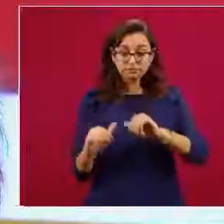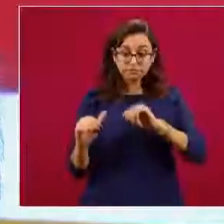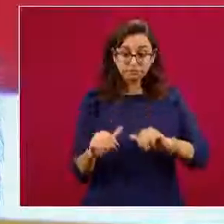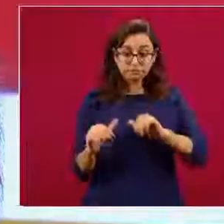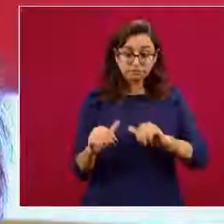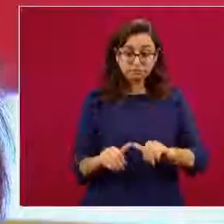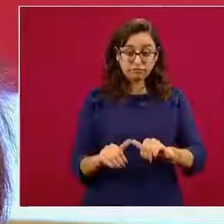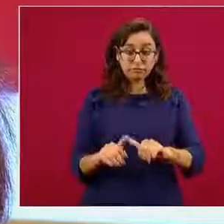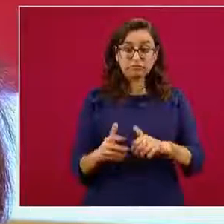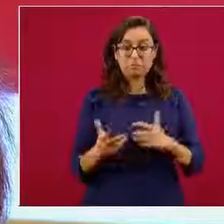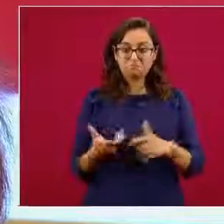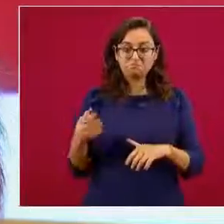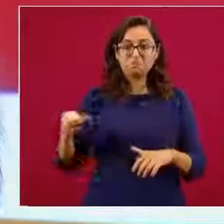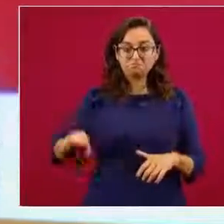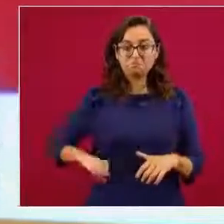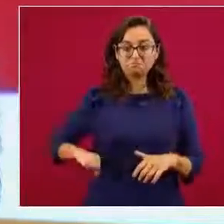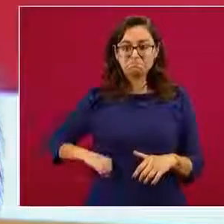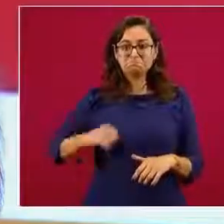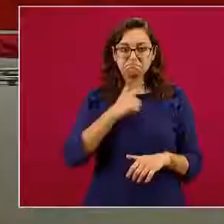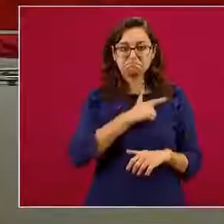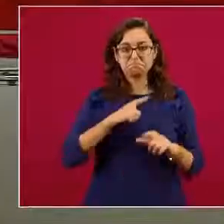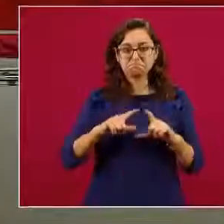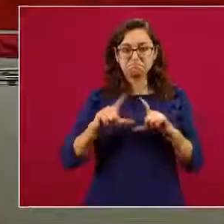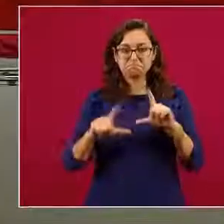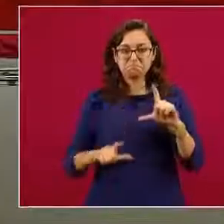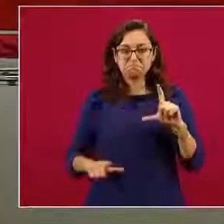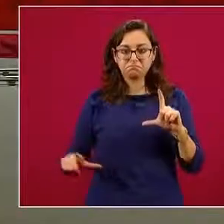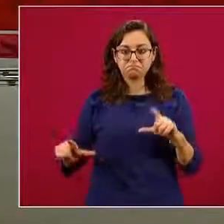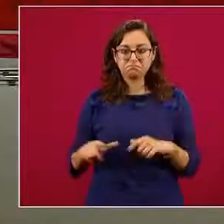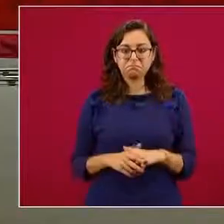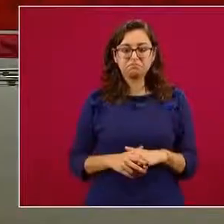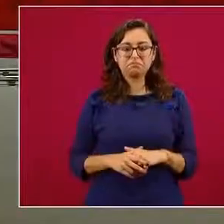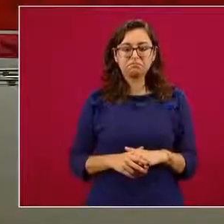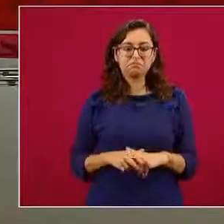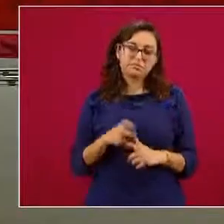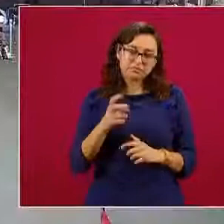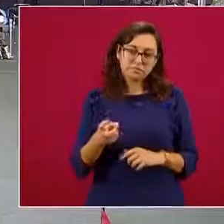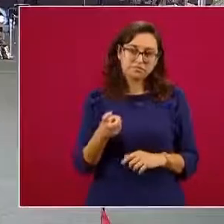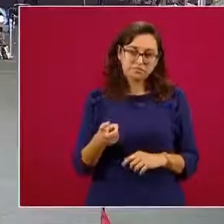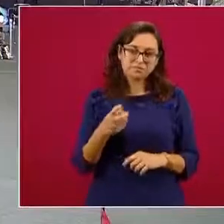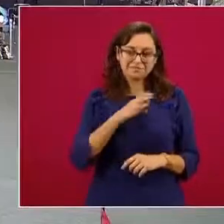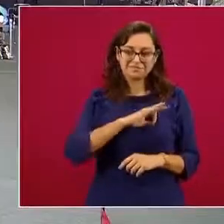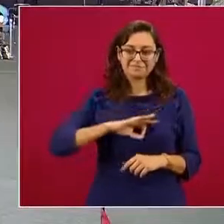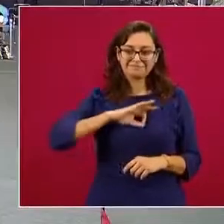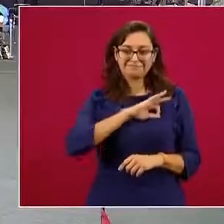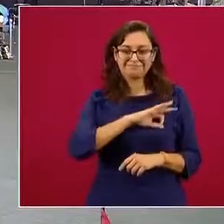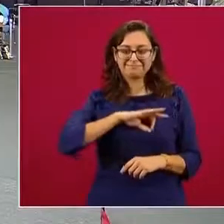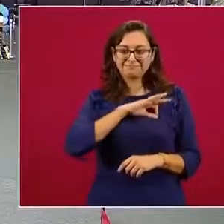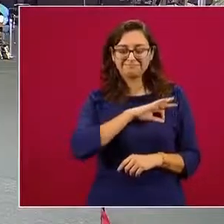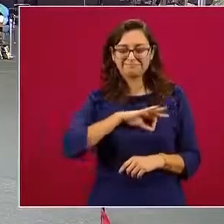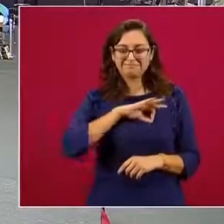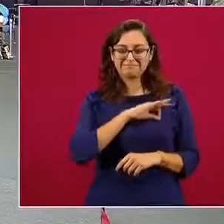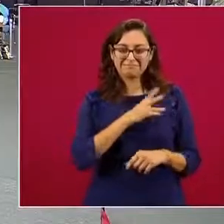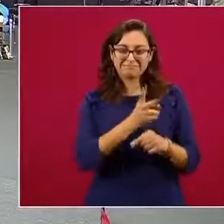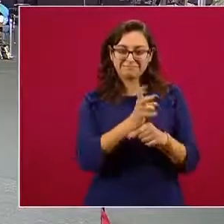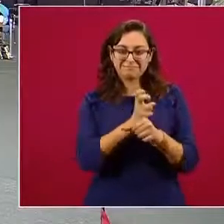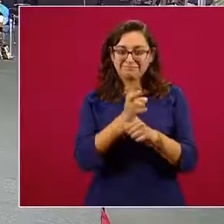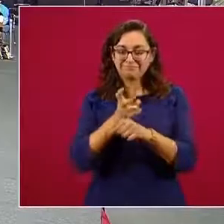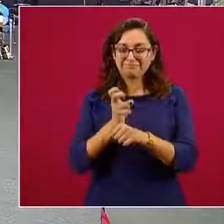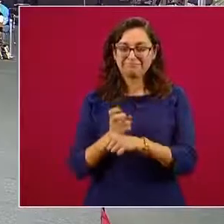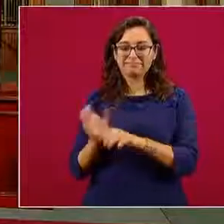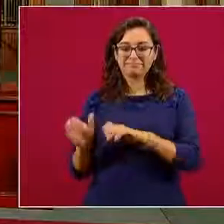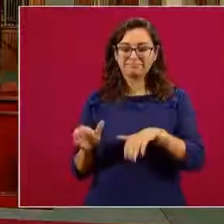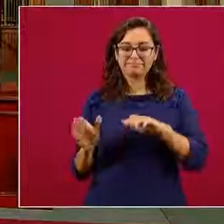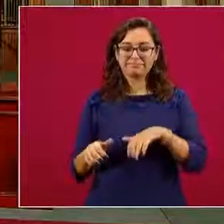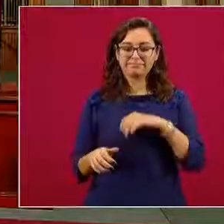empresas interesadas desde toda la República. Así que estamos muy, muy, muy felices por ese resultado de la convocatoria. Y